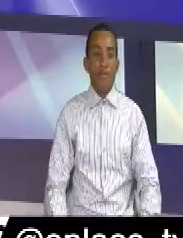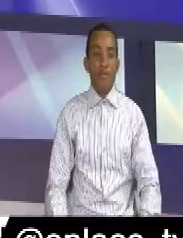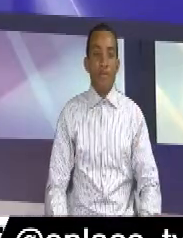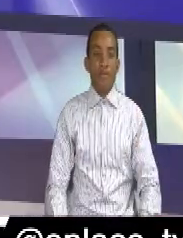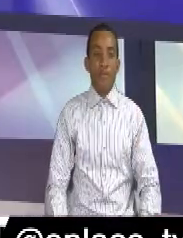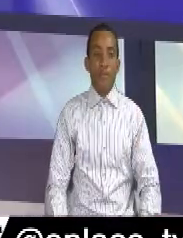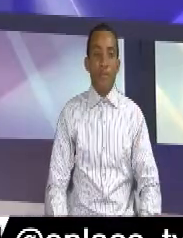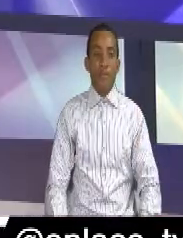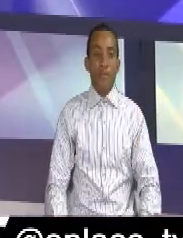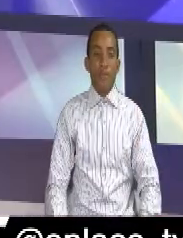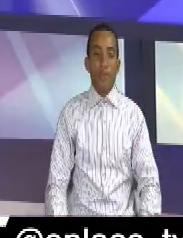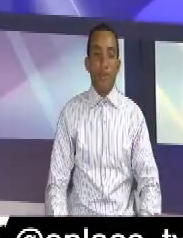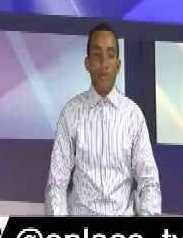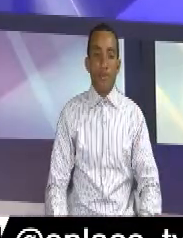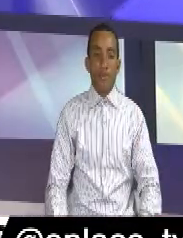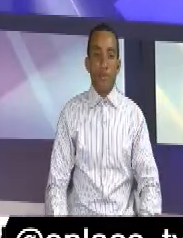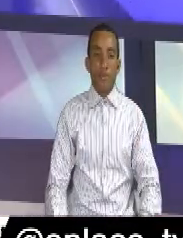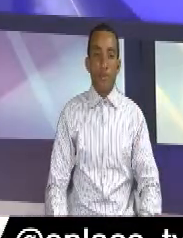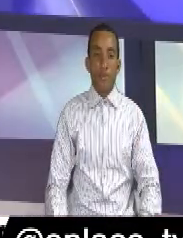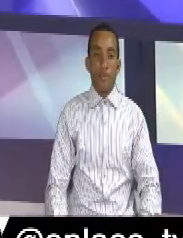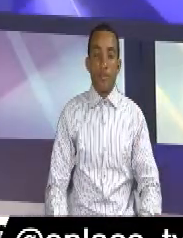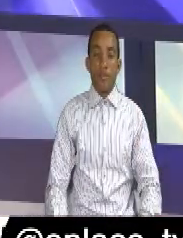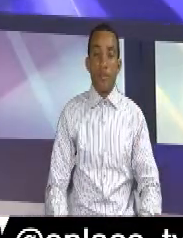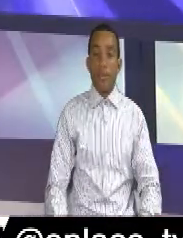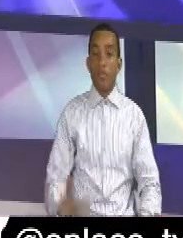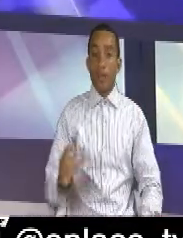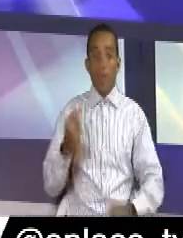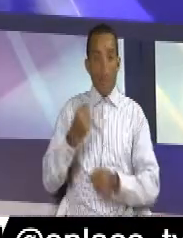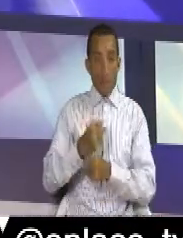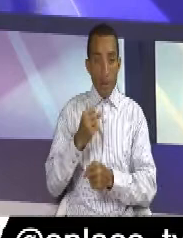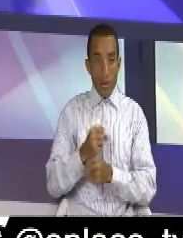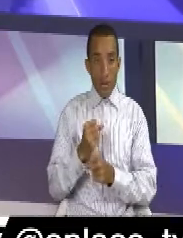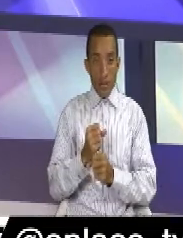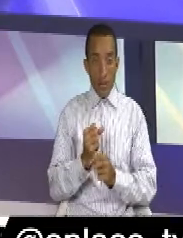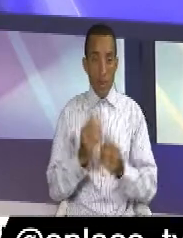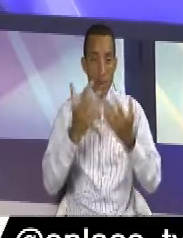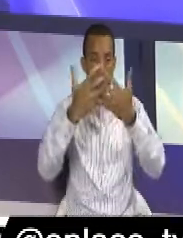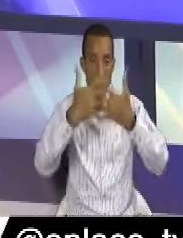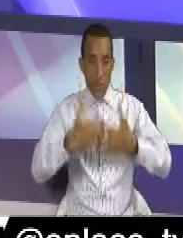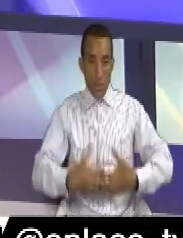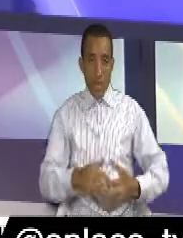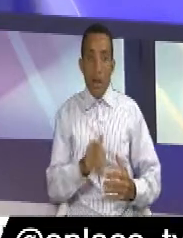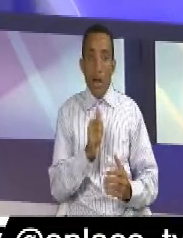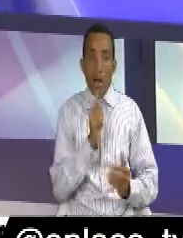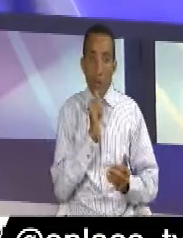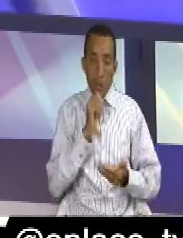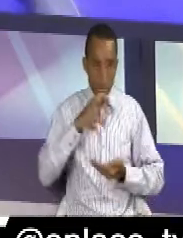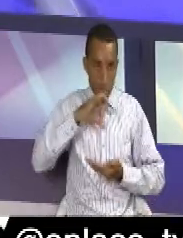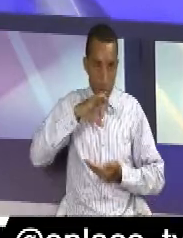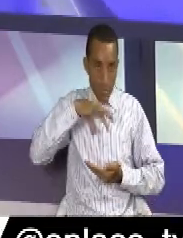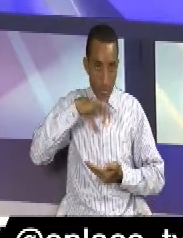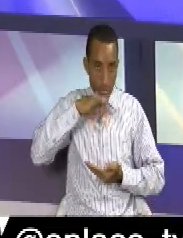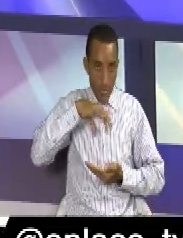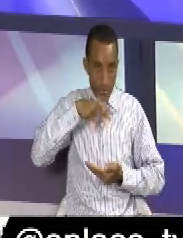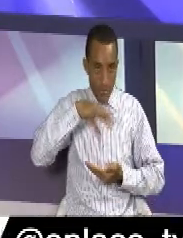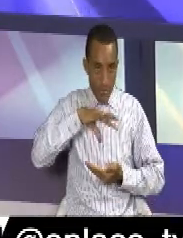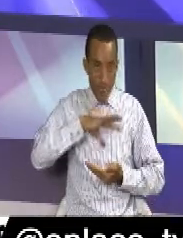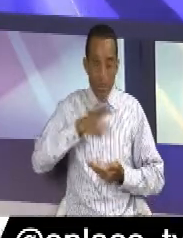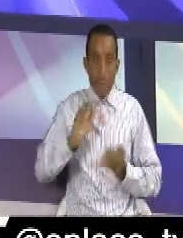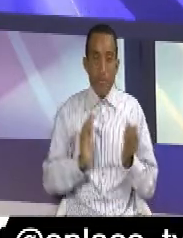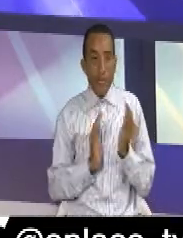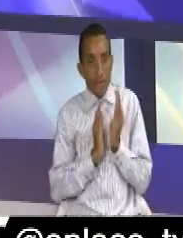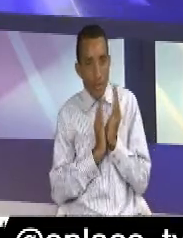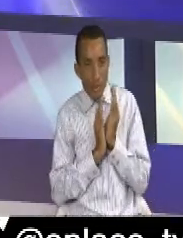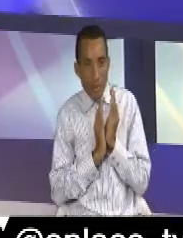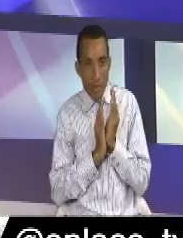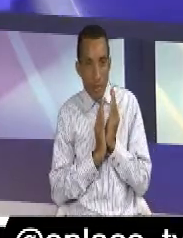Y personal técnico de la empresa Aguas de Barranca Bermeja finaliza a esta hora los trabajos de reparación en el barrio Coviva e